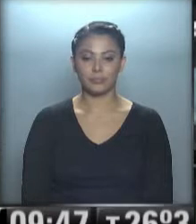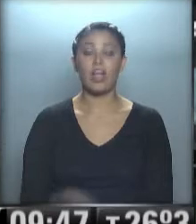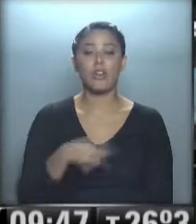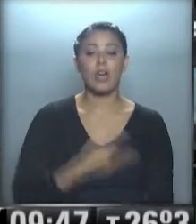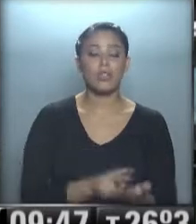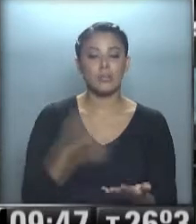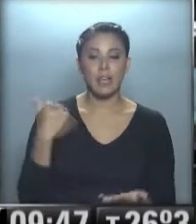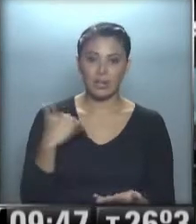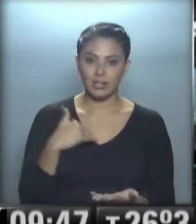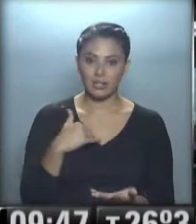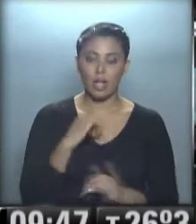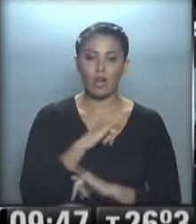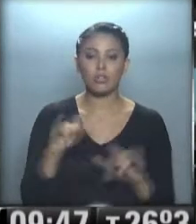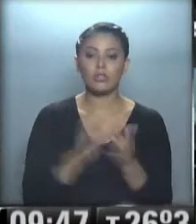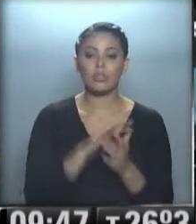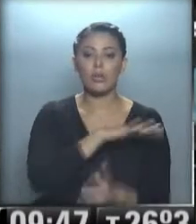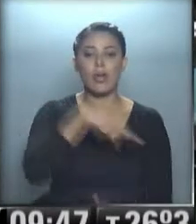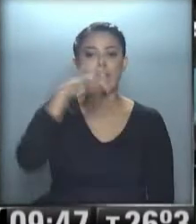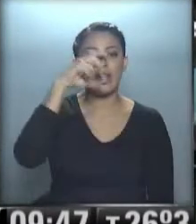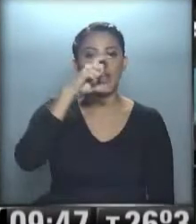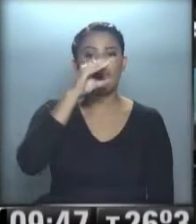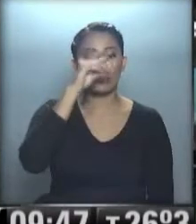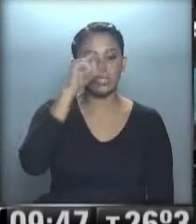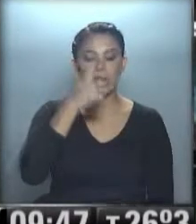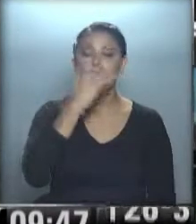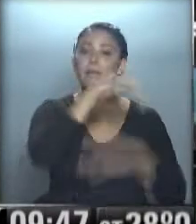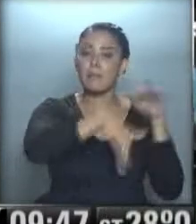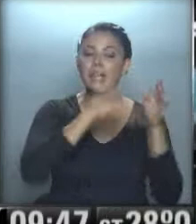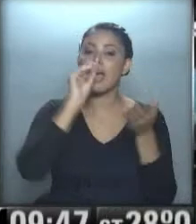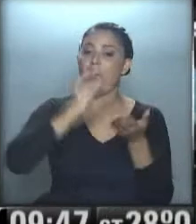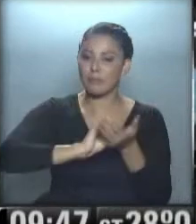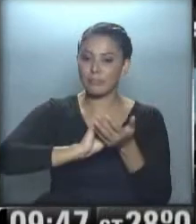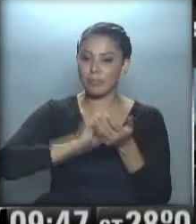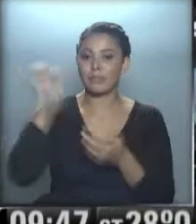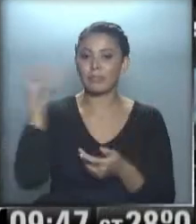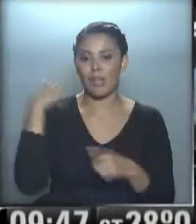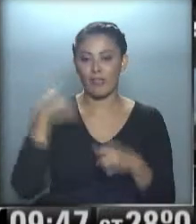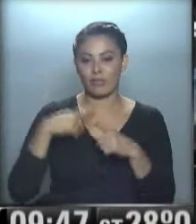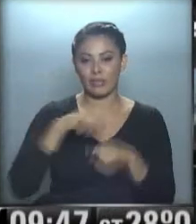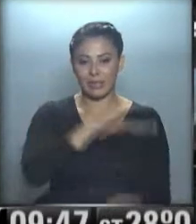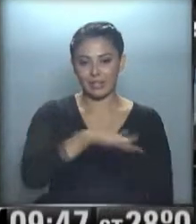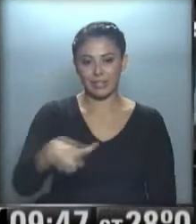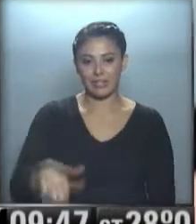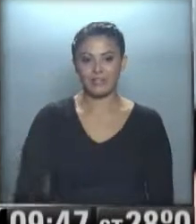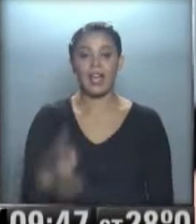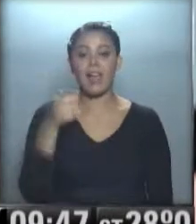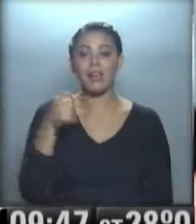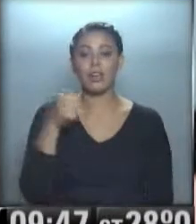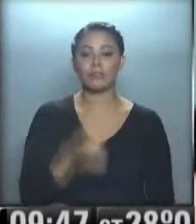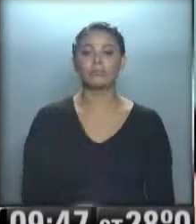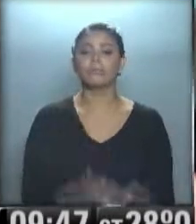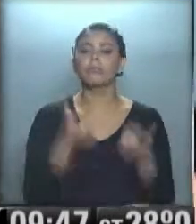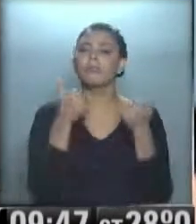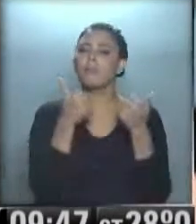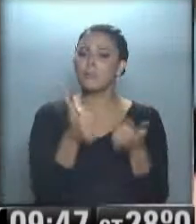Y volvemos a nuestro país para hablar de Necochea, porque en verano, además de playa, ofrece un tradicional festival infantil. Alejo. Muy, pero